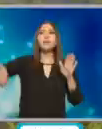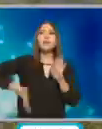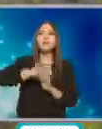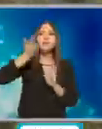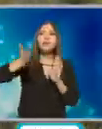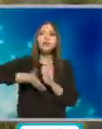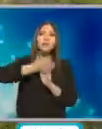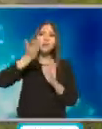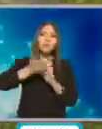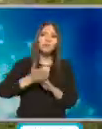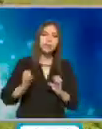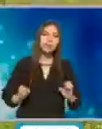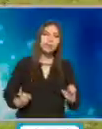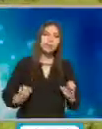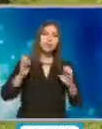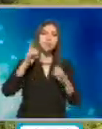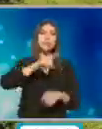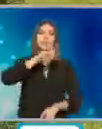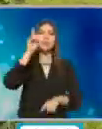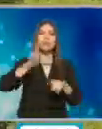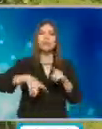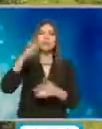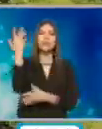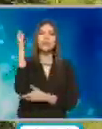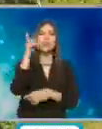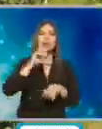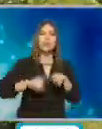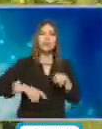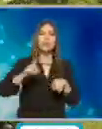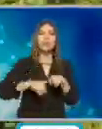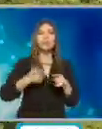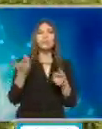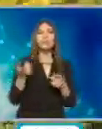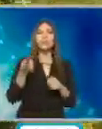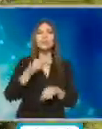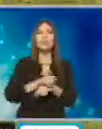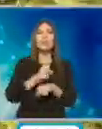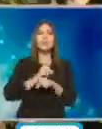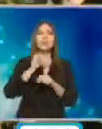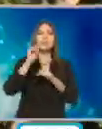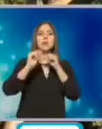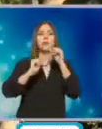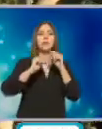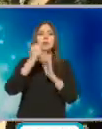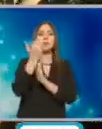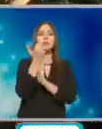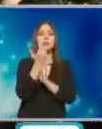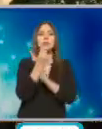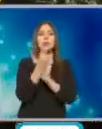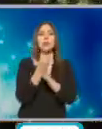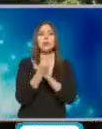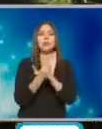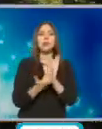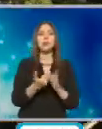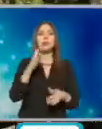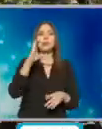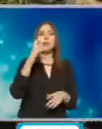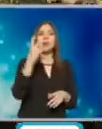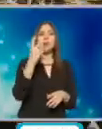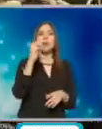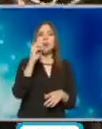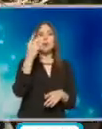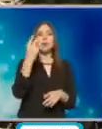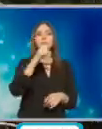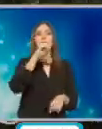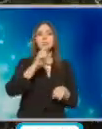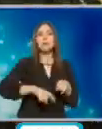derribamos árboles para crecer urbana o industrialmente, pues cada día tenemos menos captura natural de CO2. Hay que tener